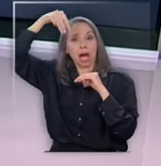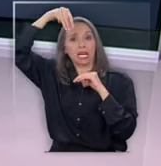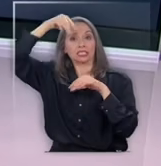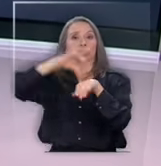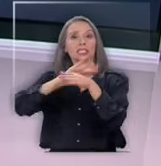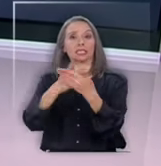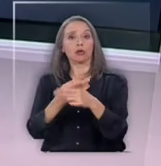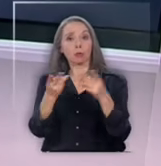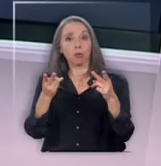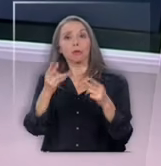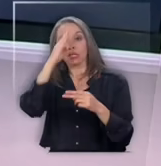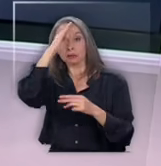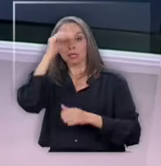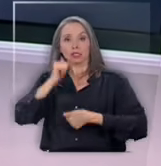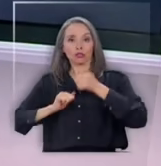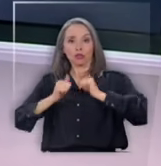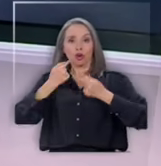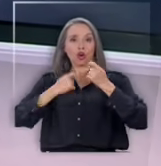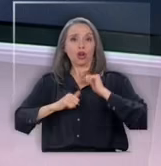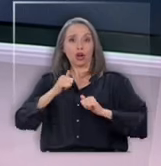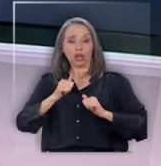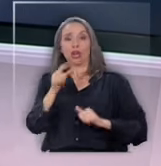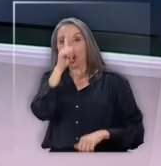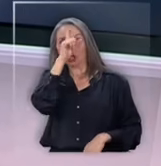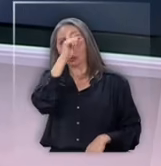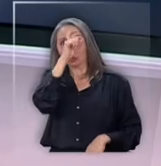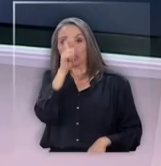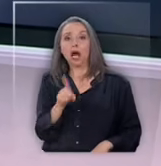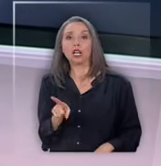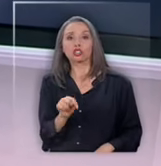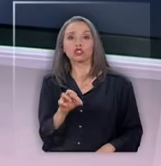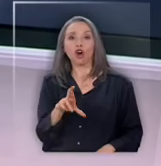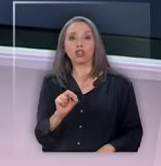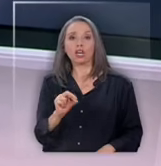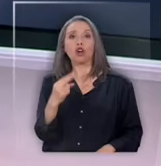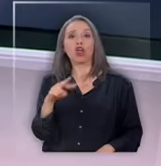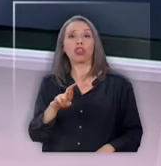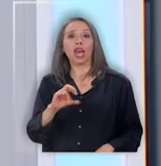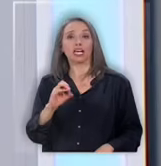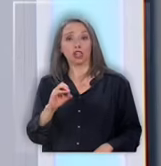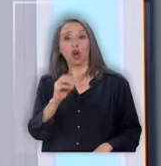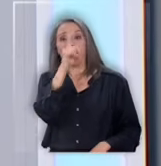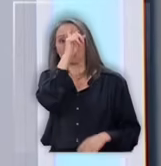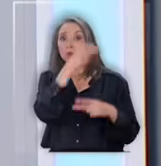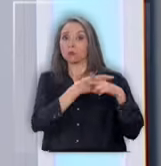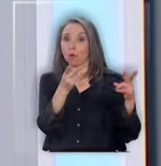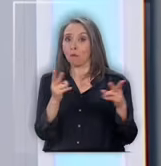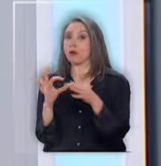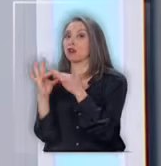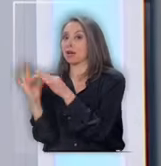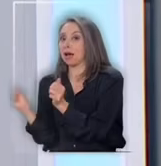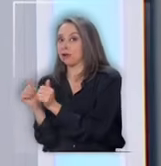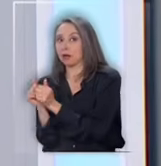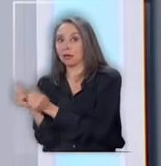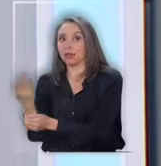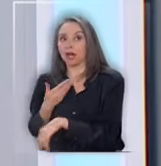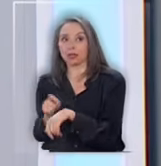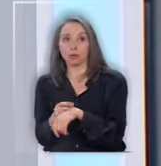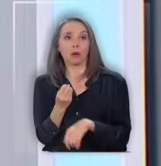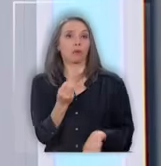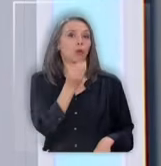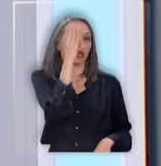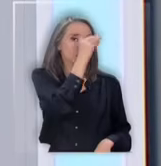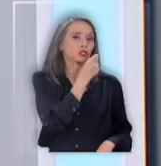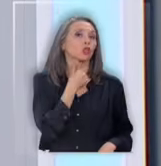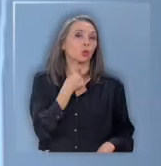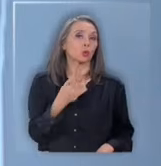es internista de un hospital público el sótero del río gracias por acompañarnos y darnos un poco de su tiempo acá en 24h gonzalo un